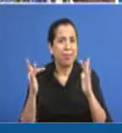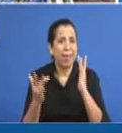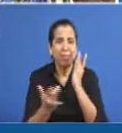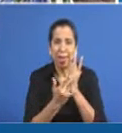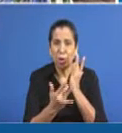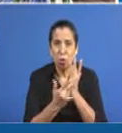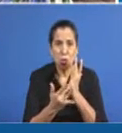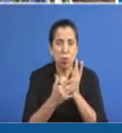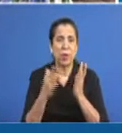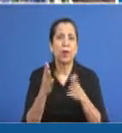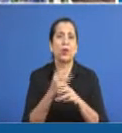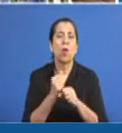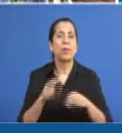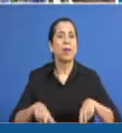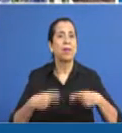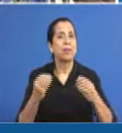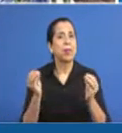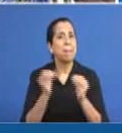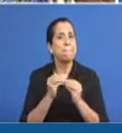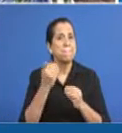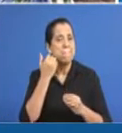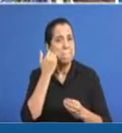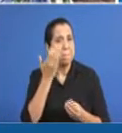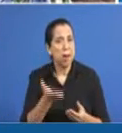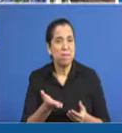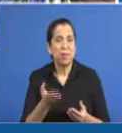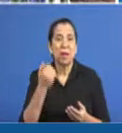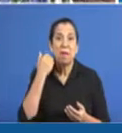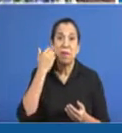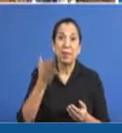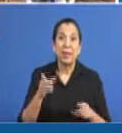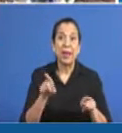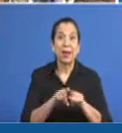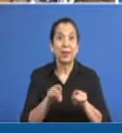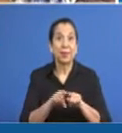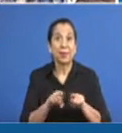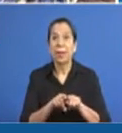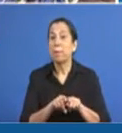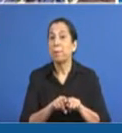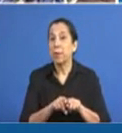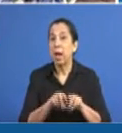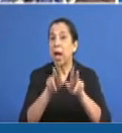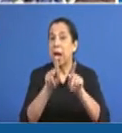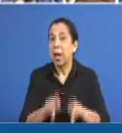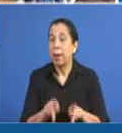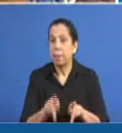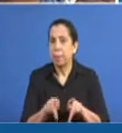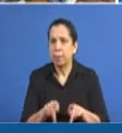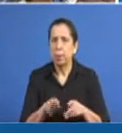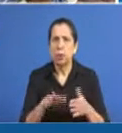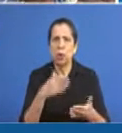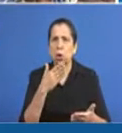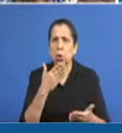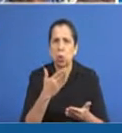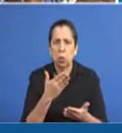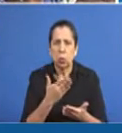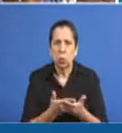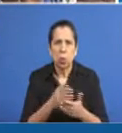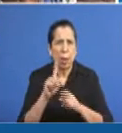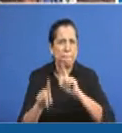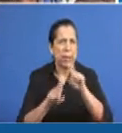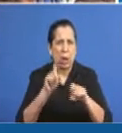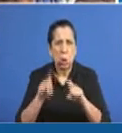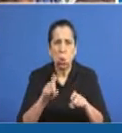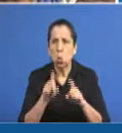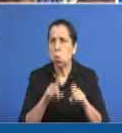vida más fácil, Araceli. Así es, facilitar sobre todo al usuario, al cuentaviente que tiene tantas preguntas, Betseray, que han